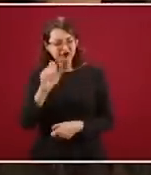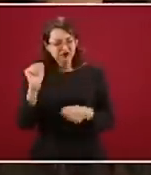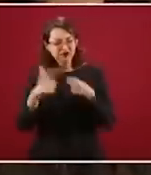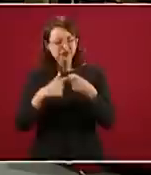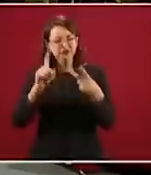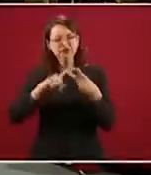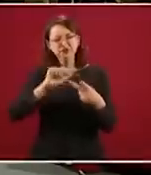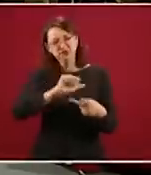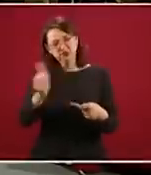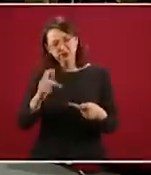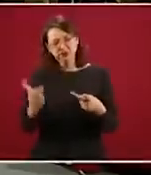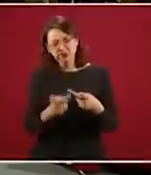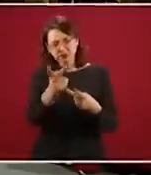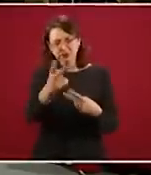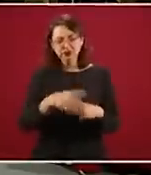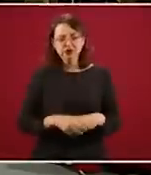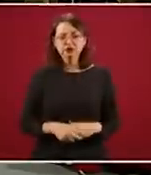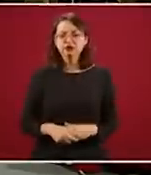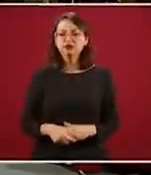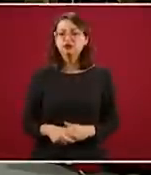tema.